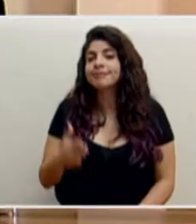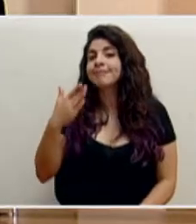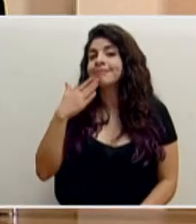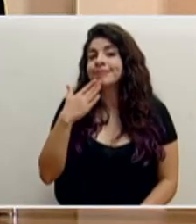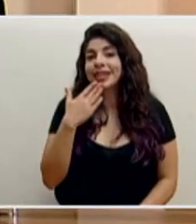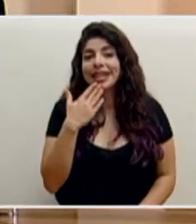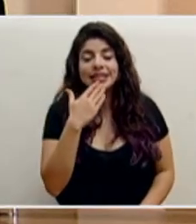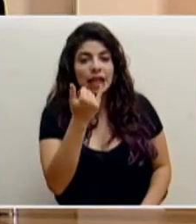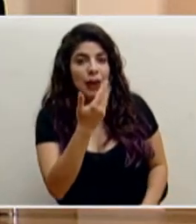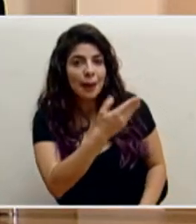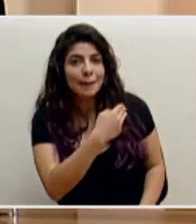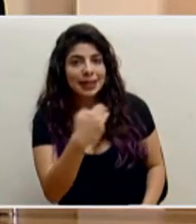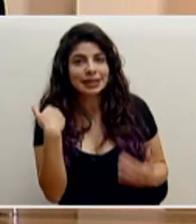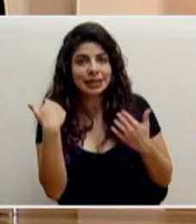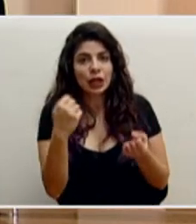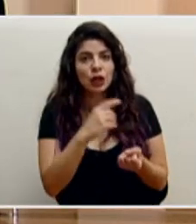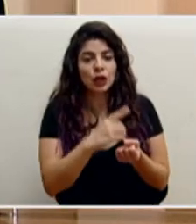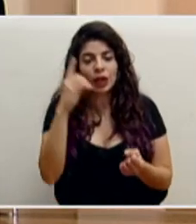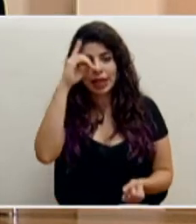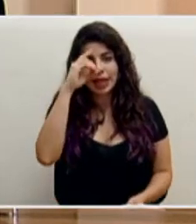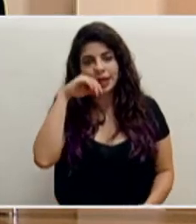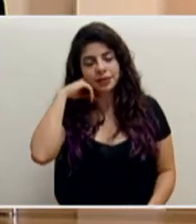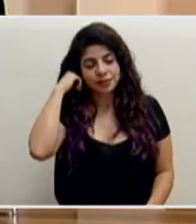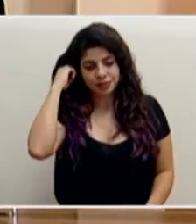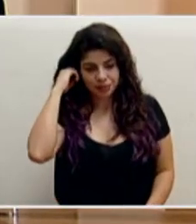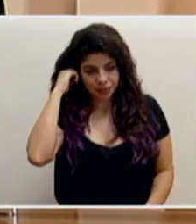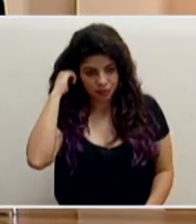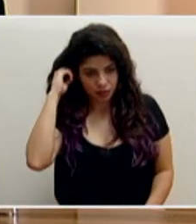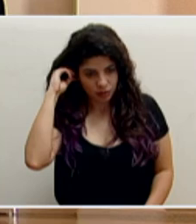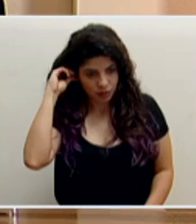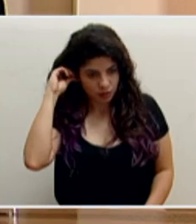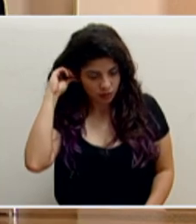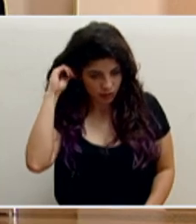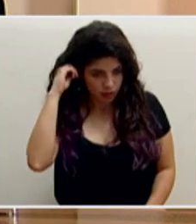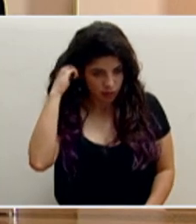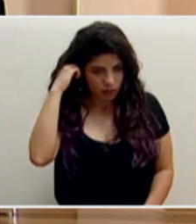Escuchamos al ministro de Salud, el doctor Daniel Salas.